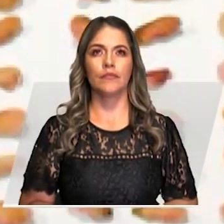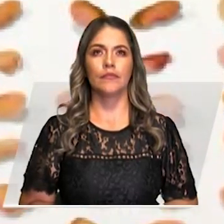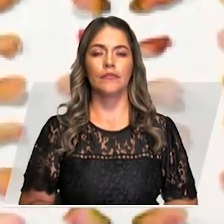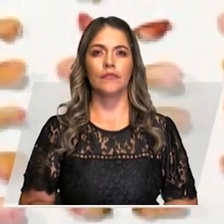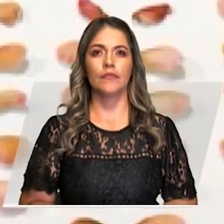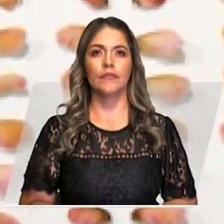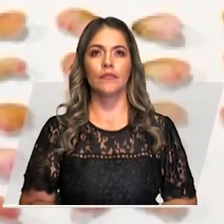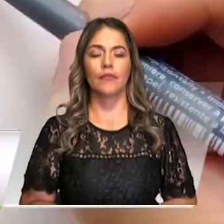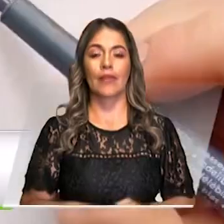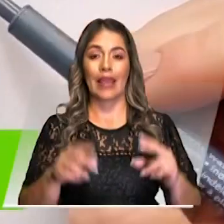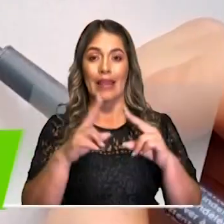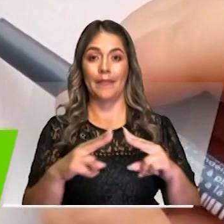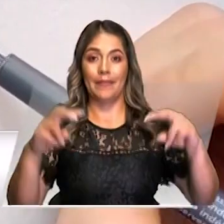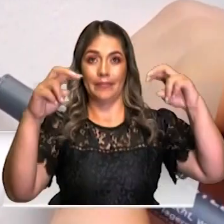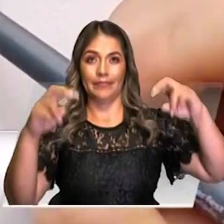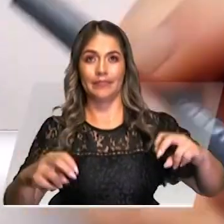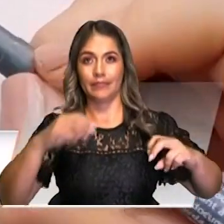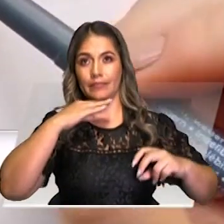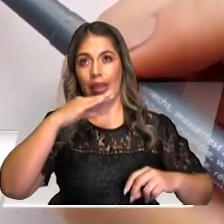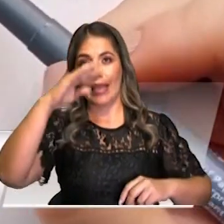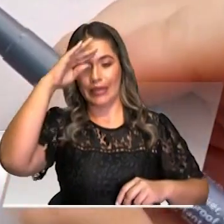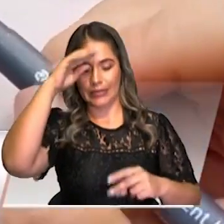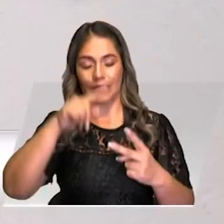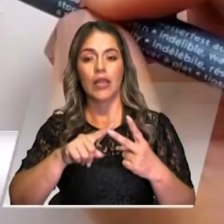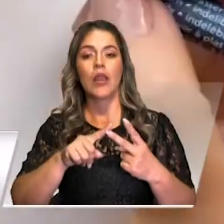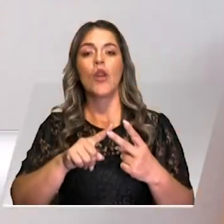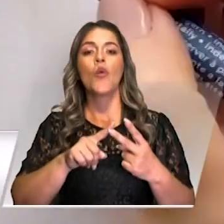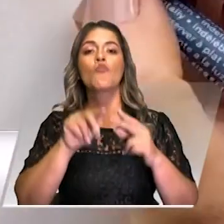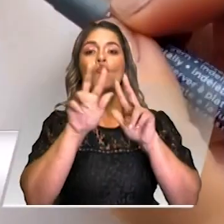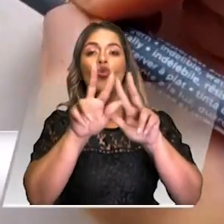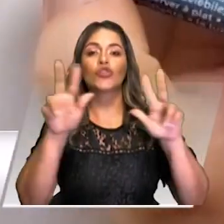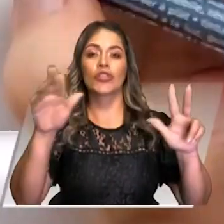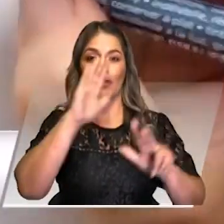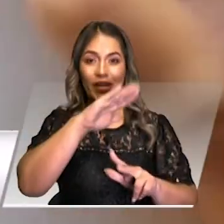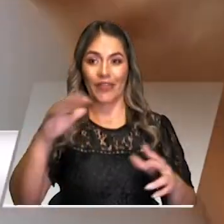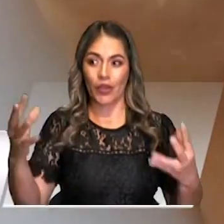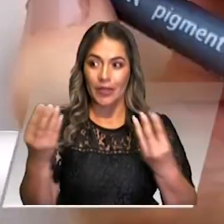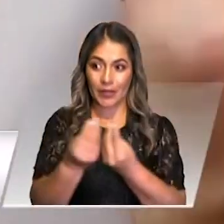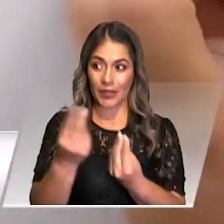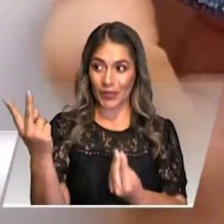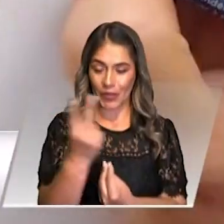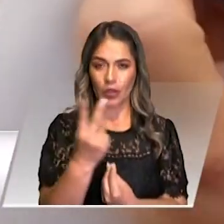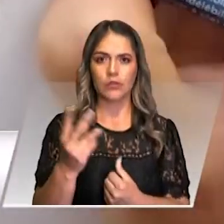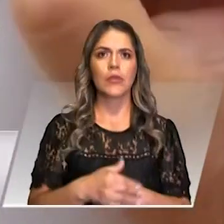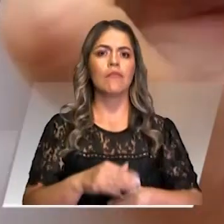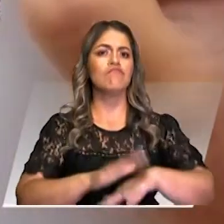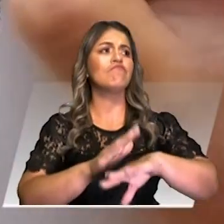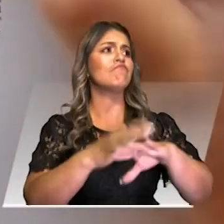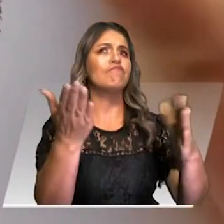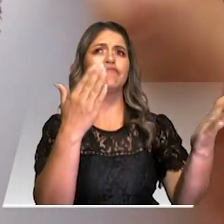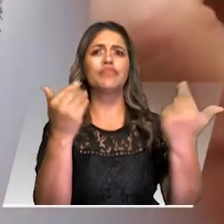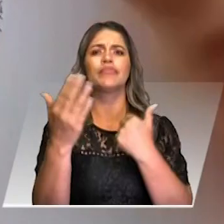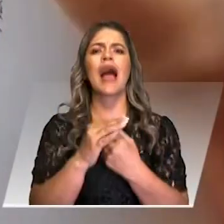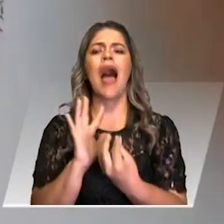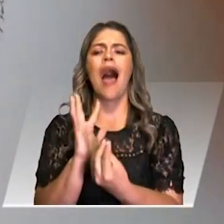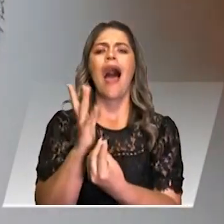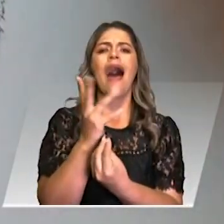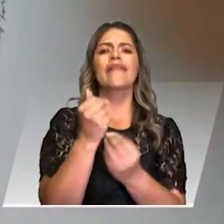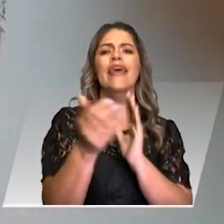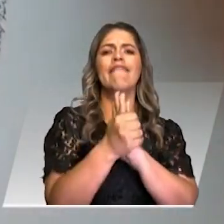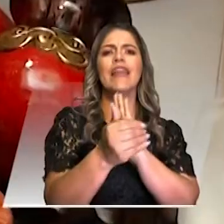La Cámara de Comercio de Medellín y el Museo de Antioquia abrieron las inscripciones a la convocatoria Nuevos Talentos en Arte